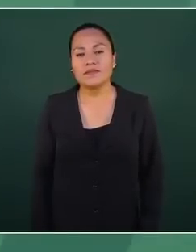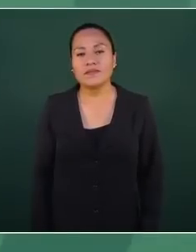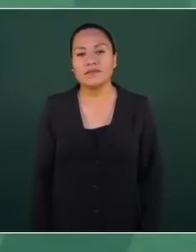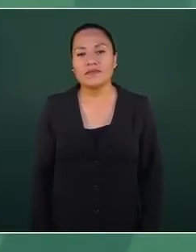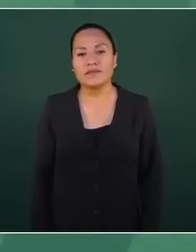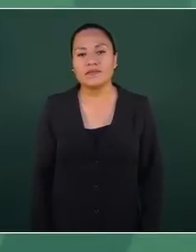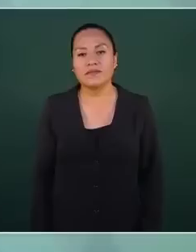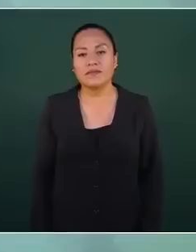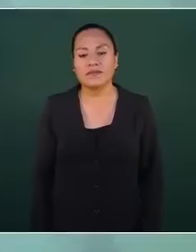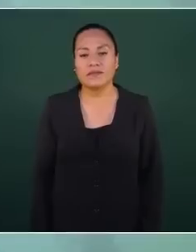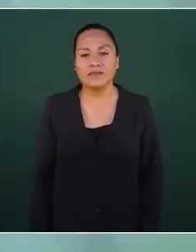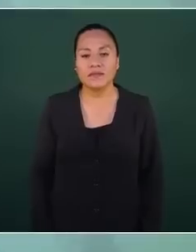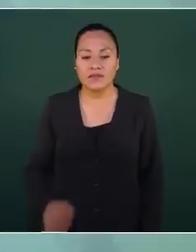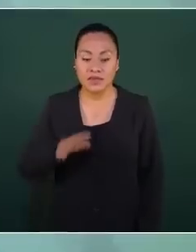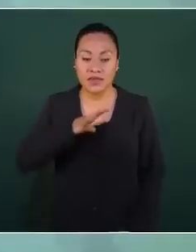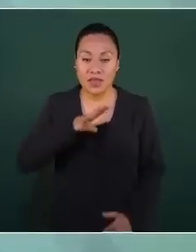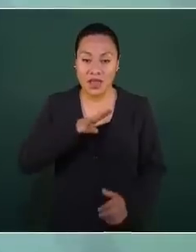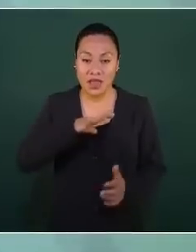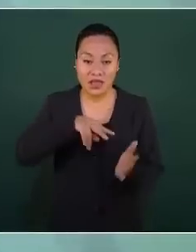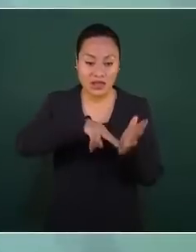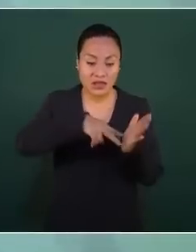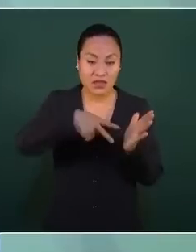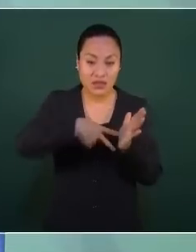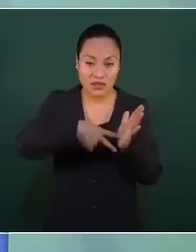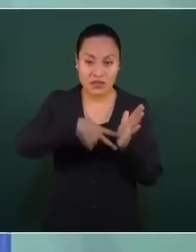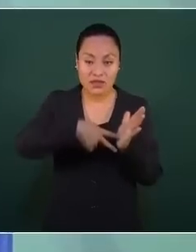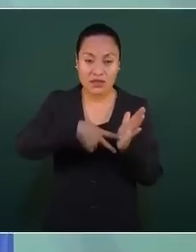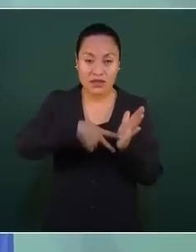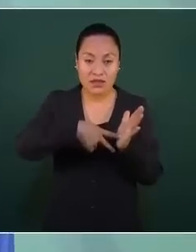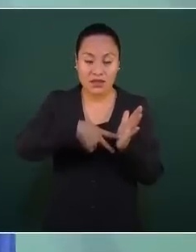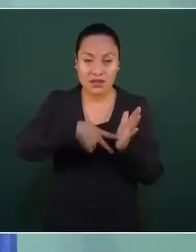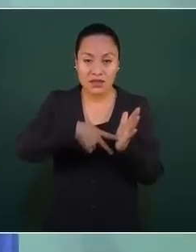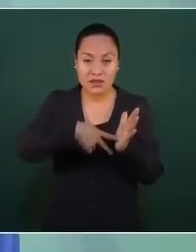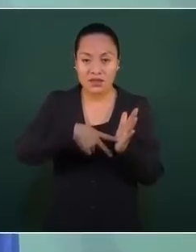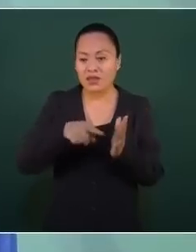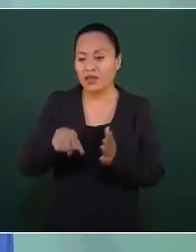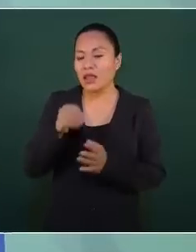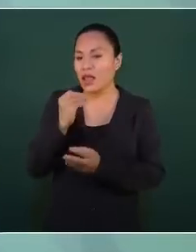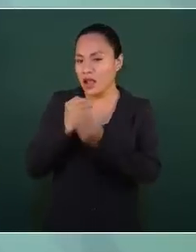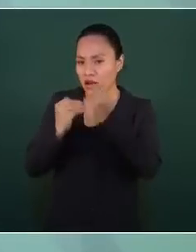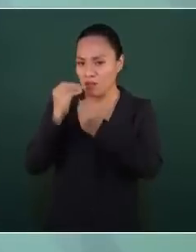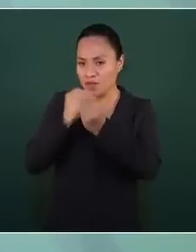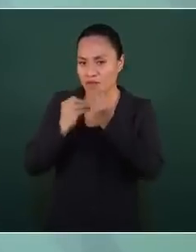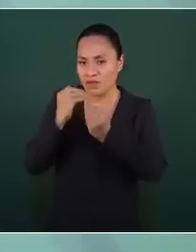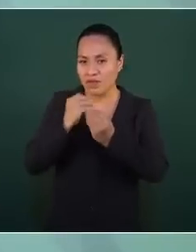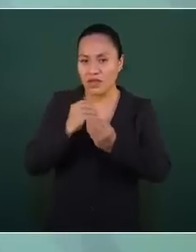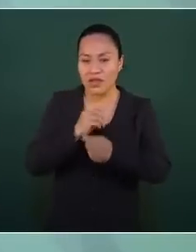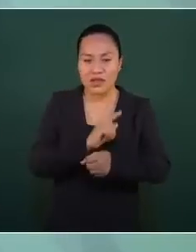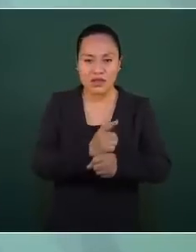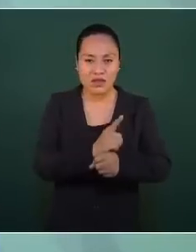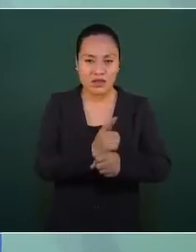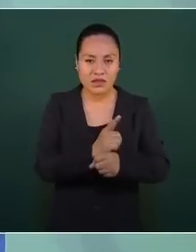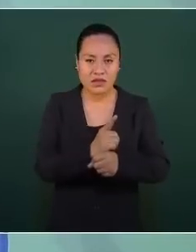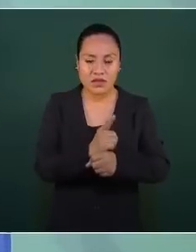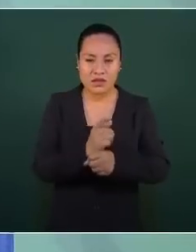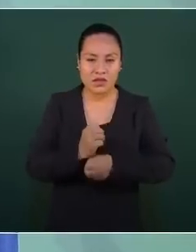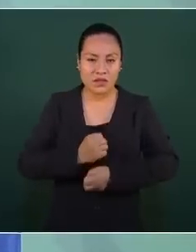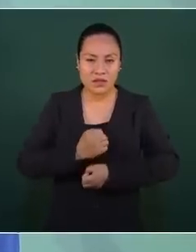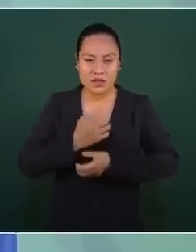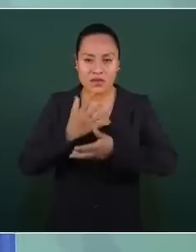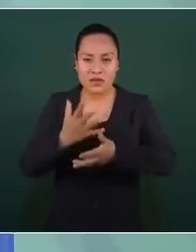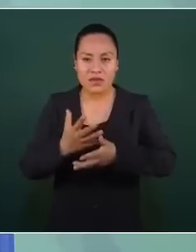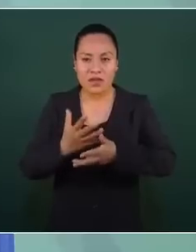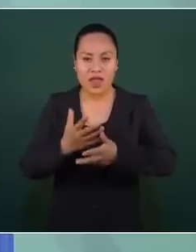hay ingeniería en proceso agroalimentario, licenciatura en expresión y